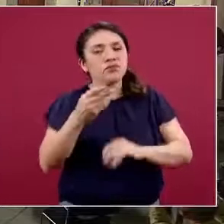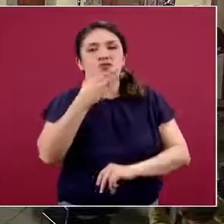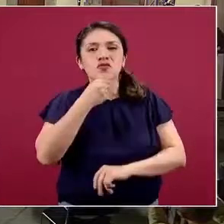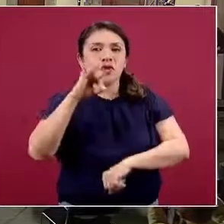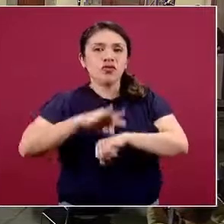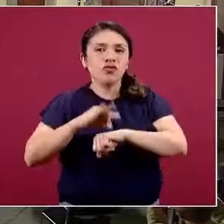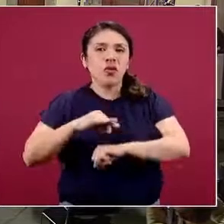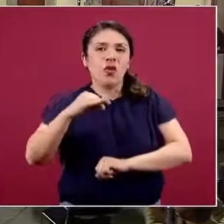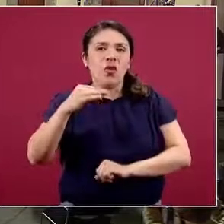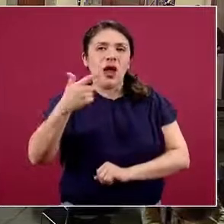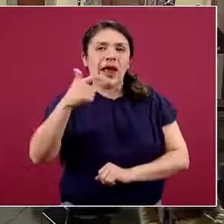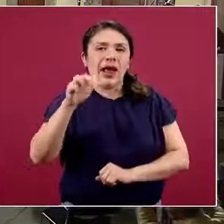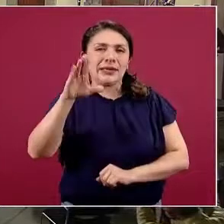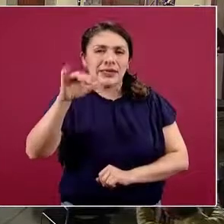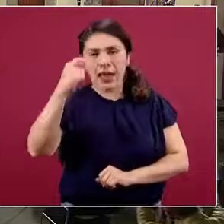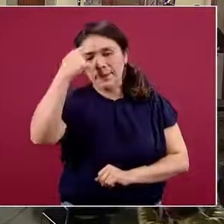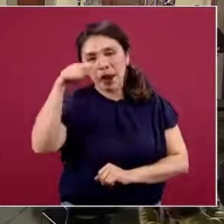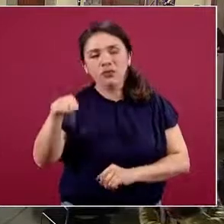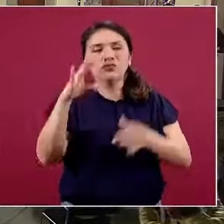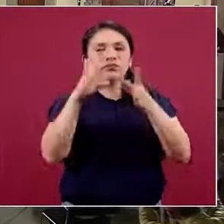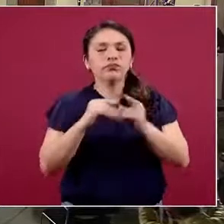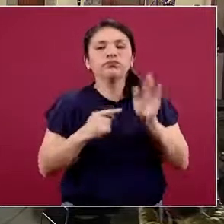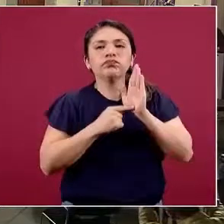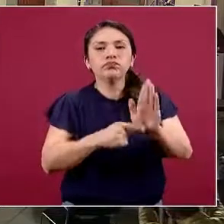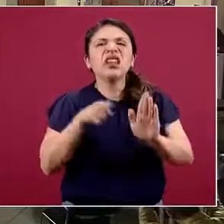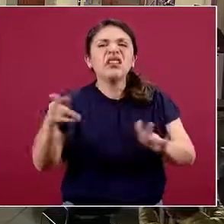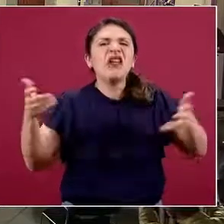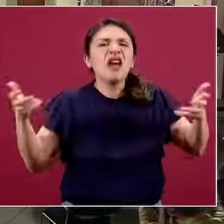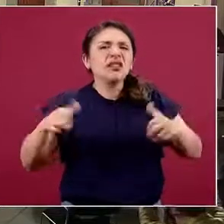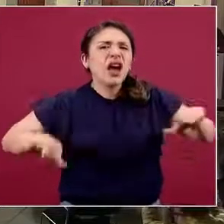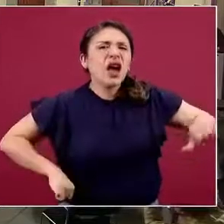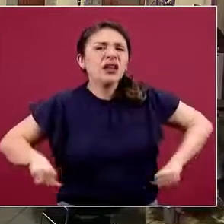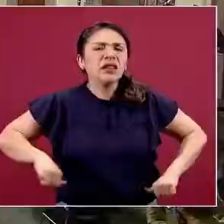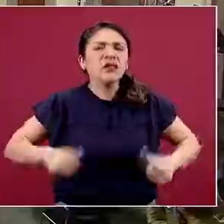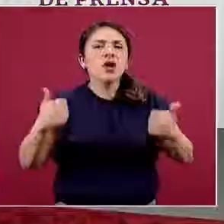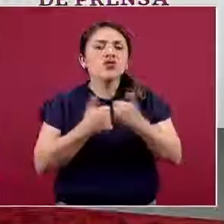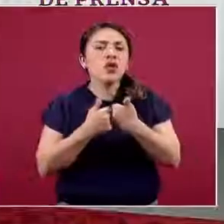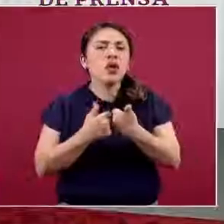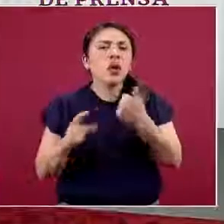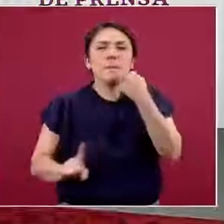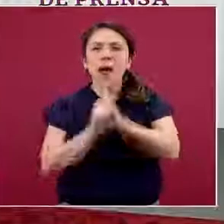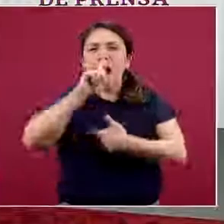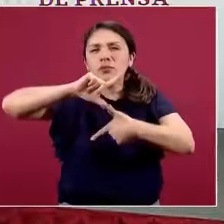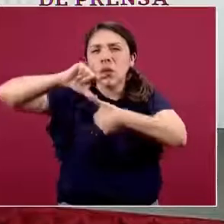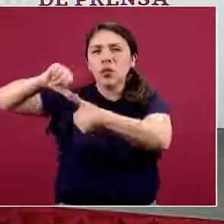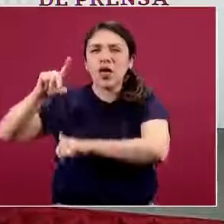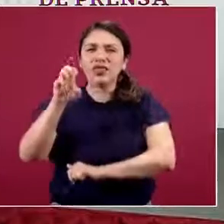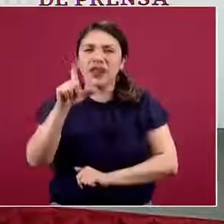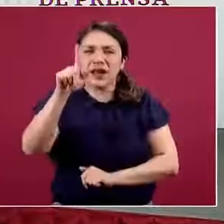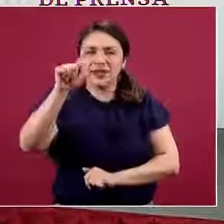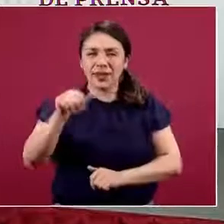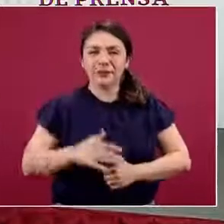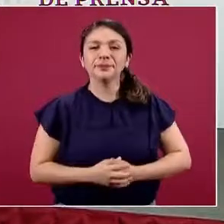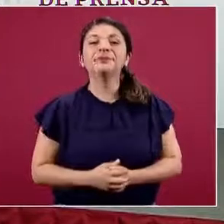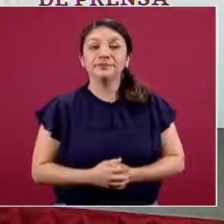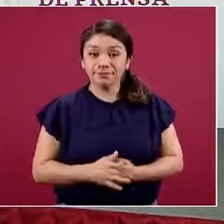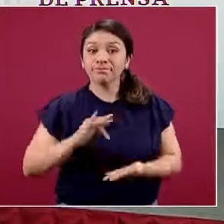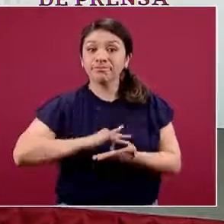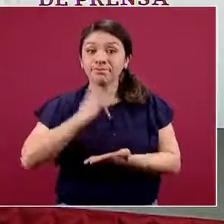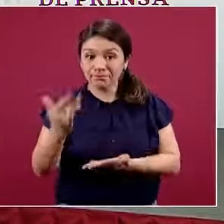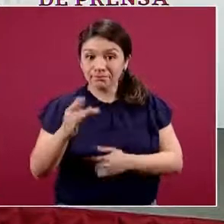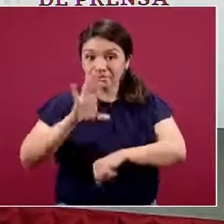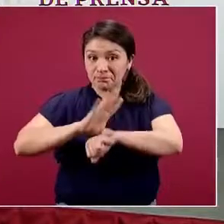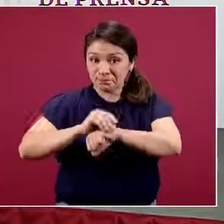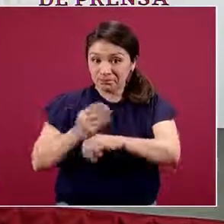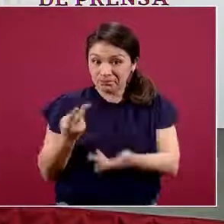Gabriel García para que nos presente las acciones realizadas ante el huracán Delta. Muchísimas gracias, doctor, con su